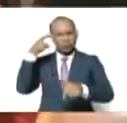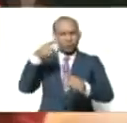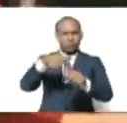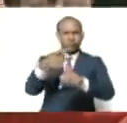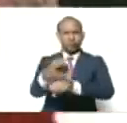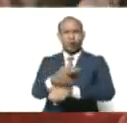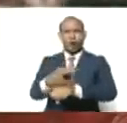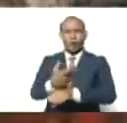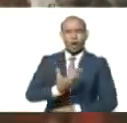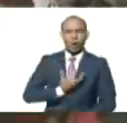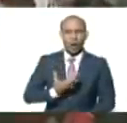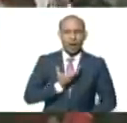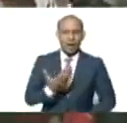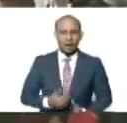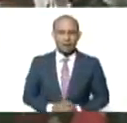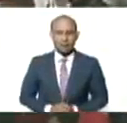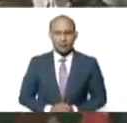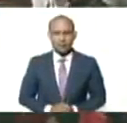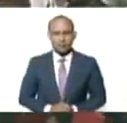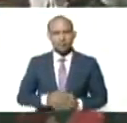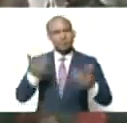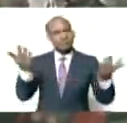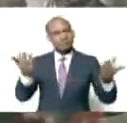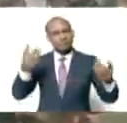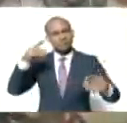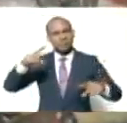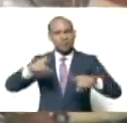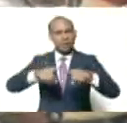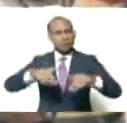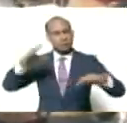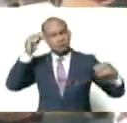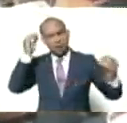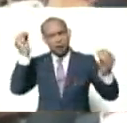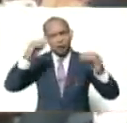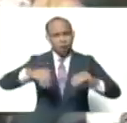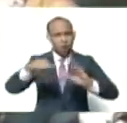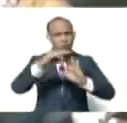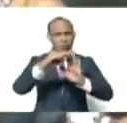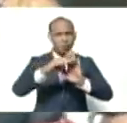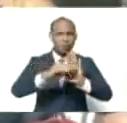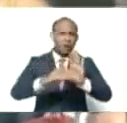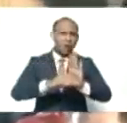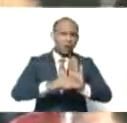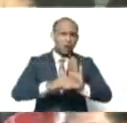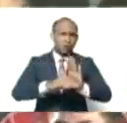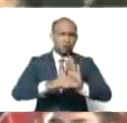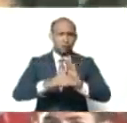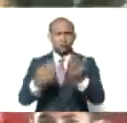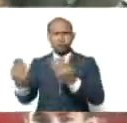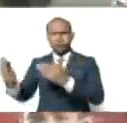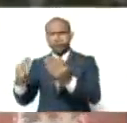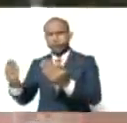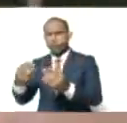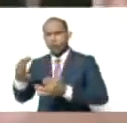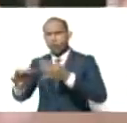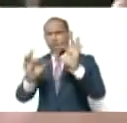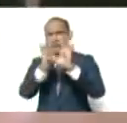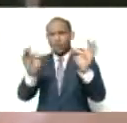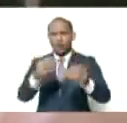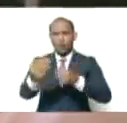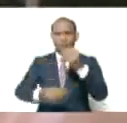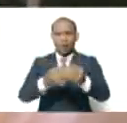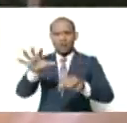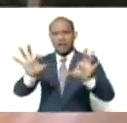candidatos, de acuerdo a nuestros estatutos y a la combinación de métodos propuestos